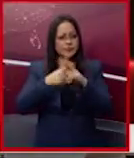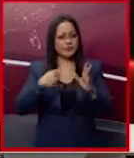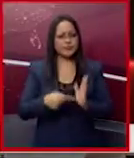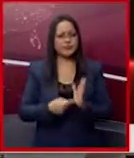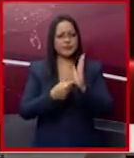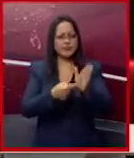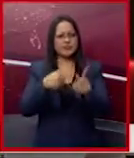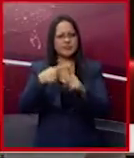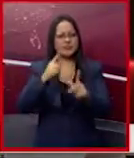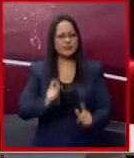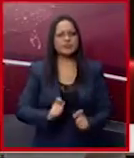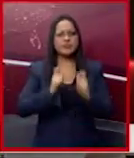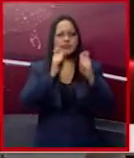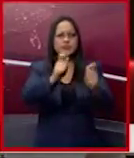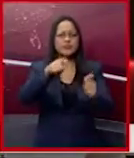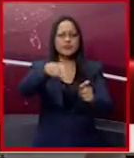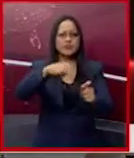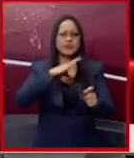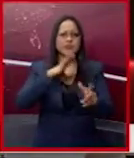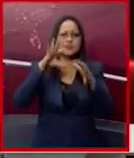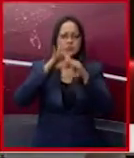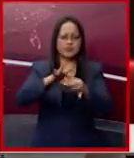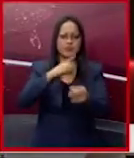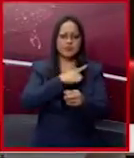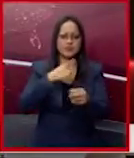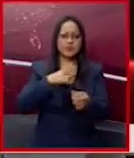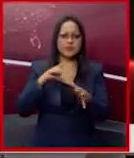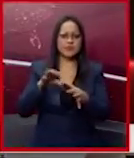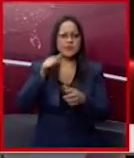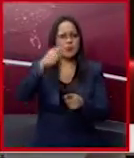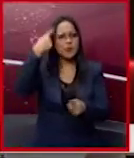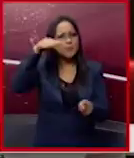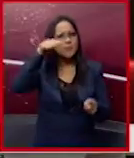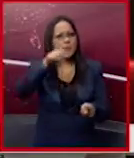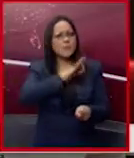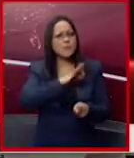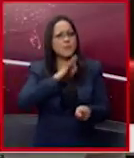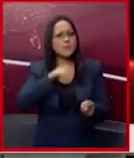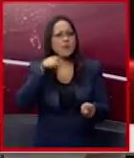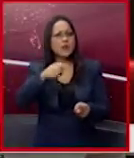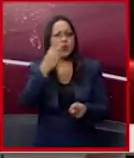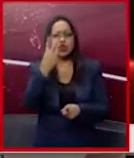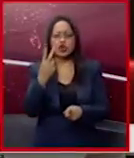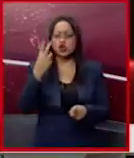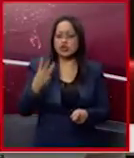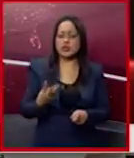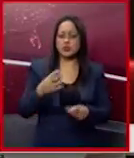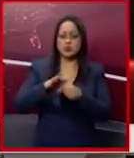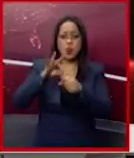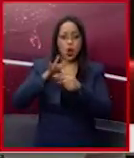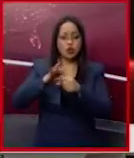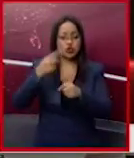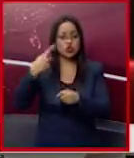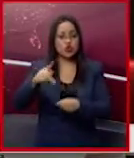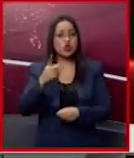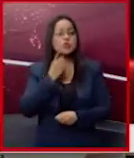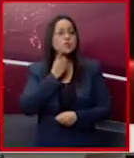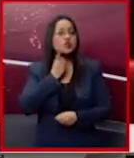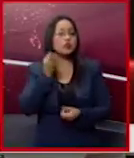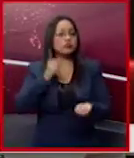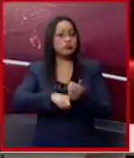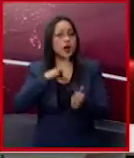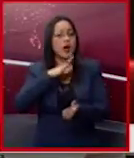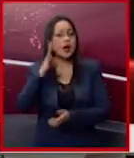para el nombramiento de los contralores se requerirá del consenso equivalente a las 2/3 partes de los diputados presentes de